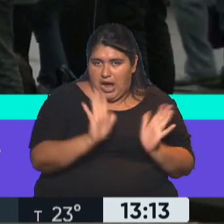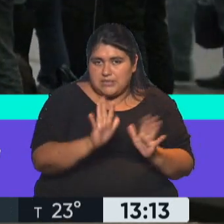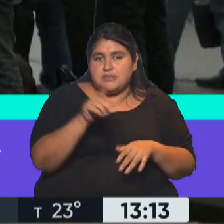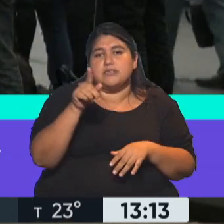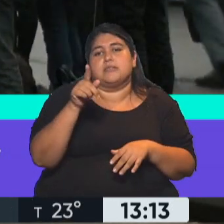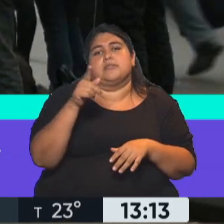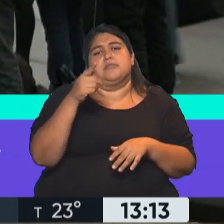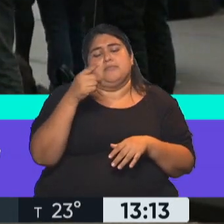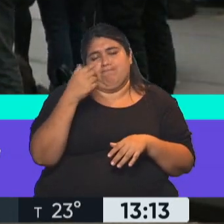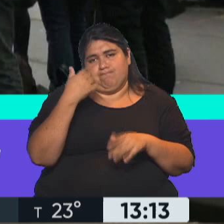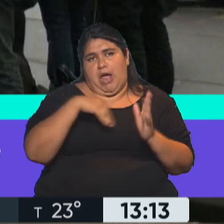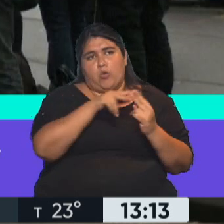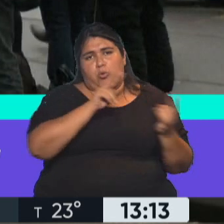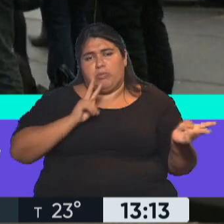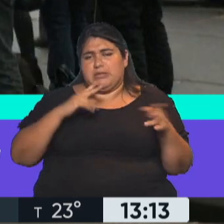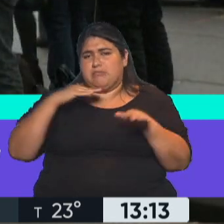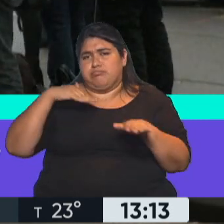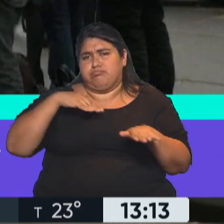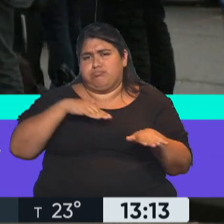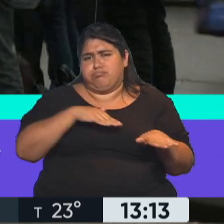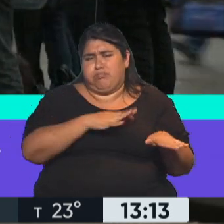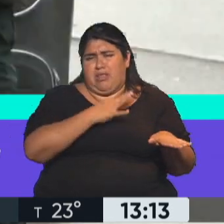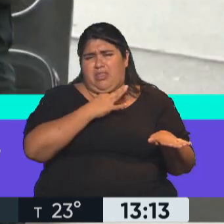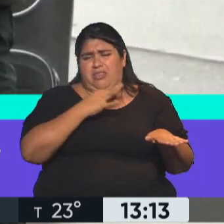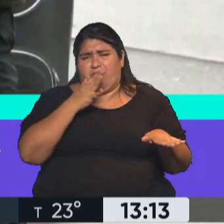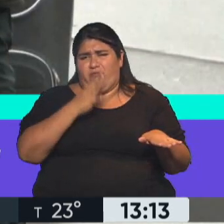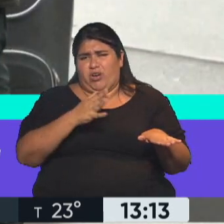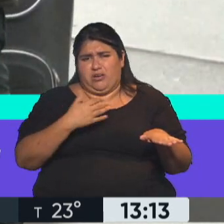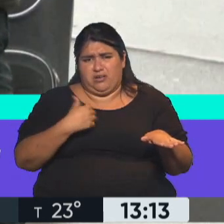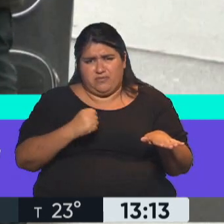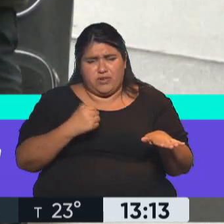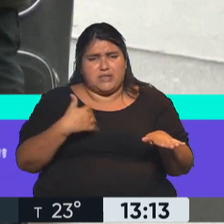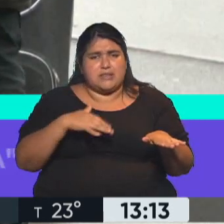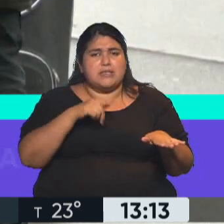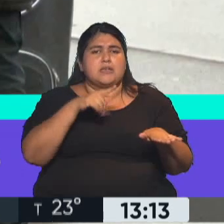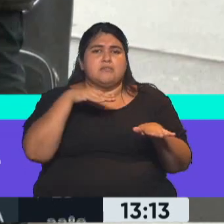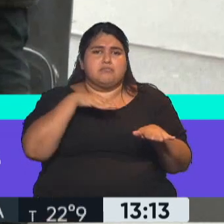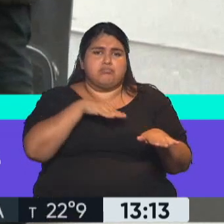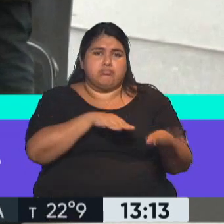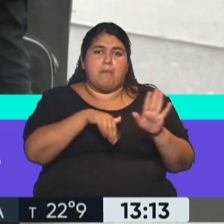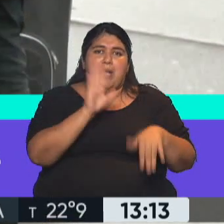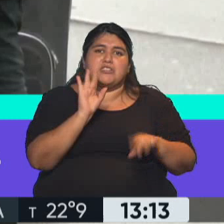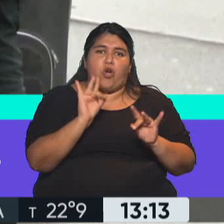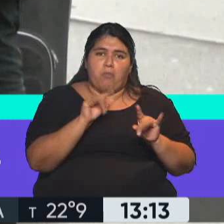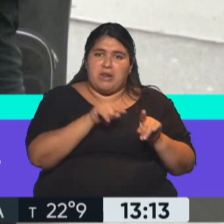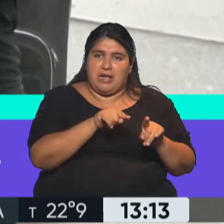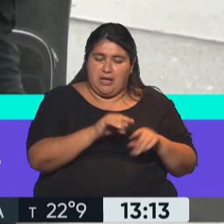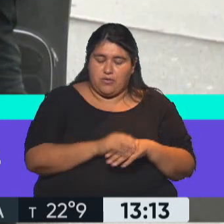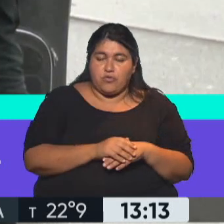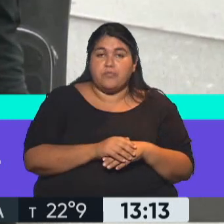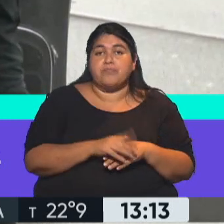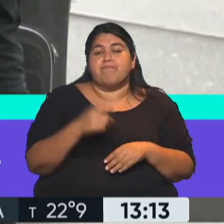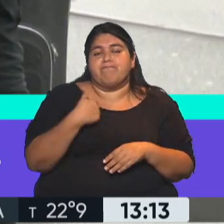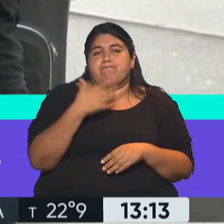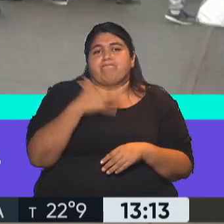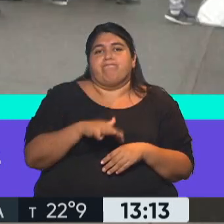muchos embotellamientos, mucha gente se conglomeró en la frontera, en donde se está complicando un poco la cuestión, pero tengo